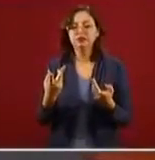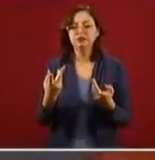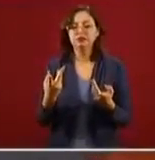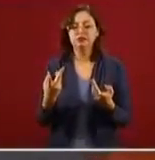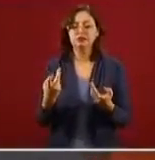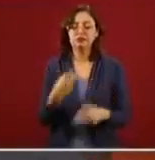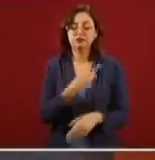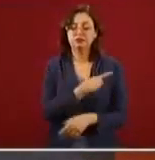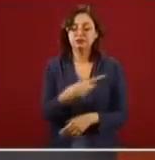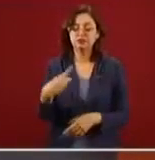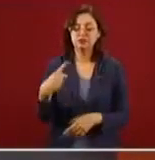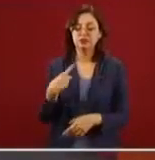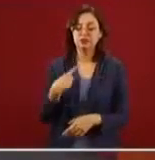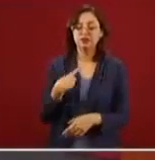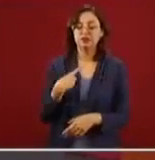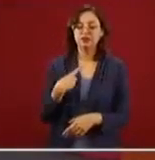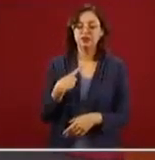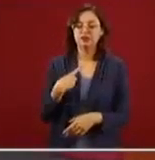sin